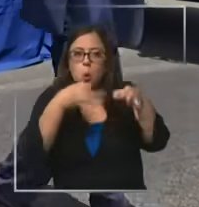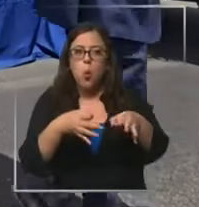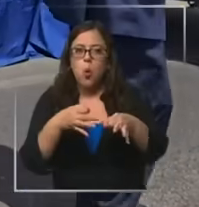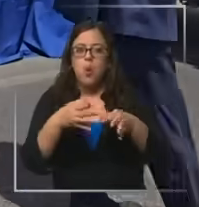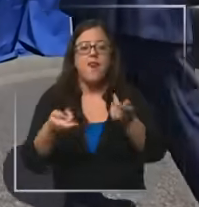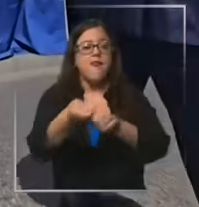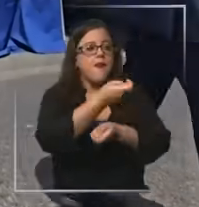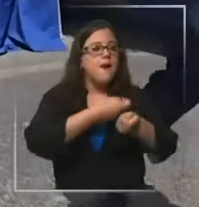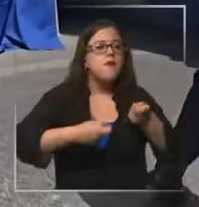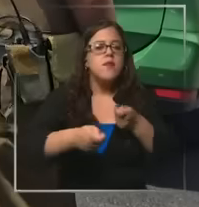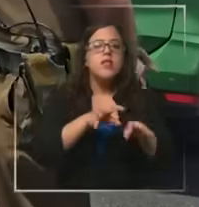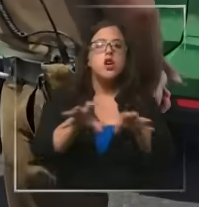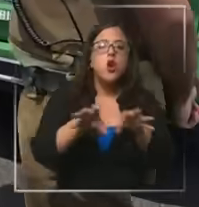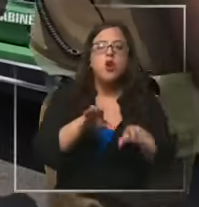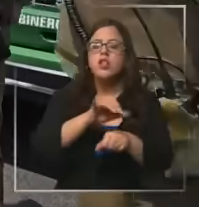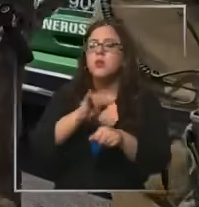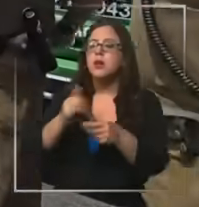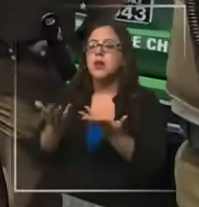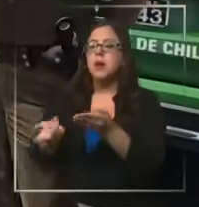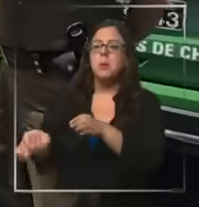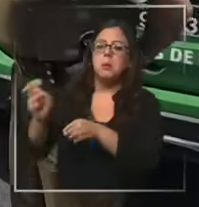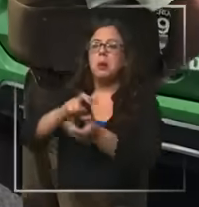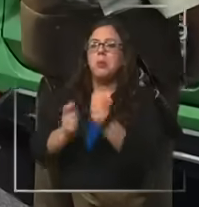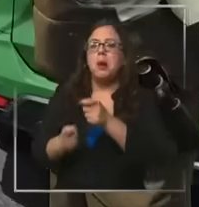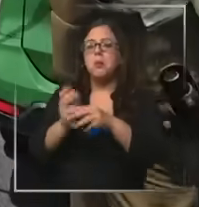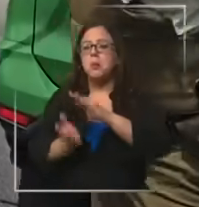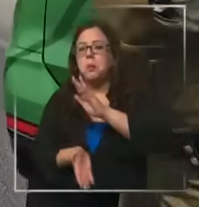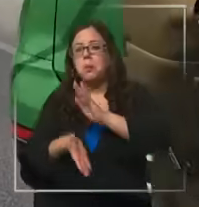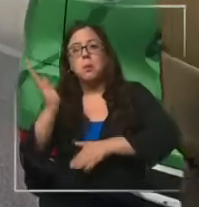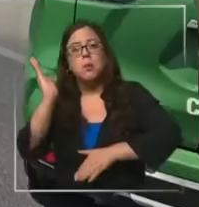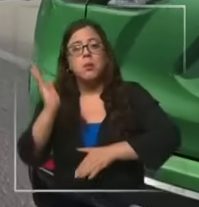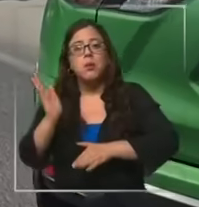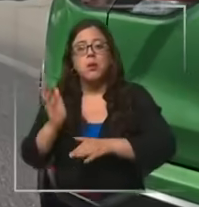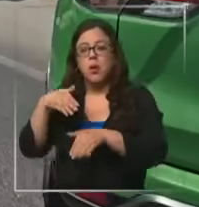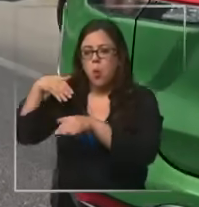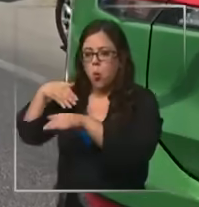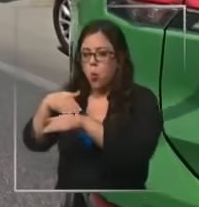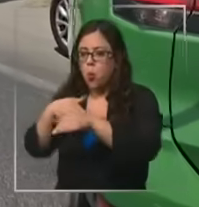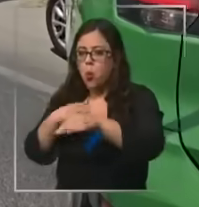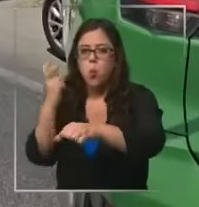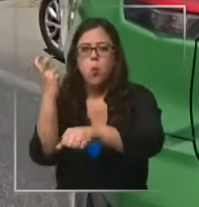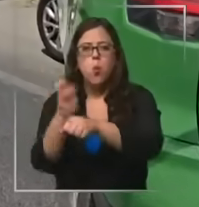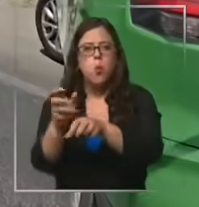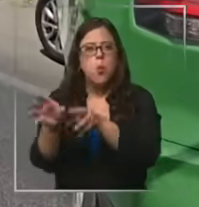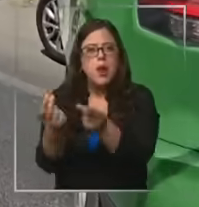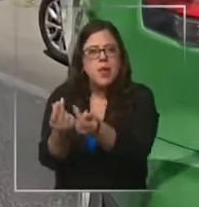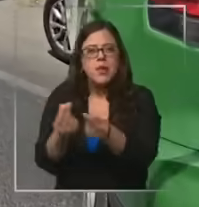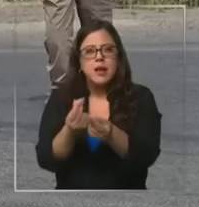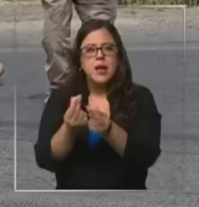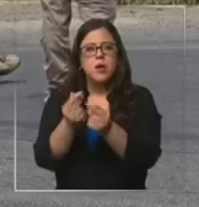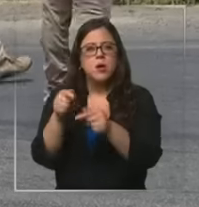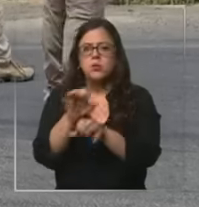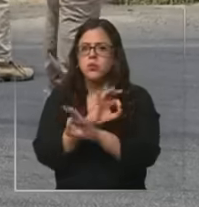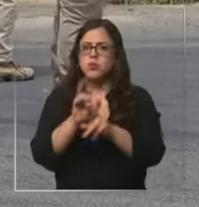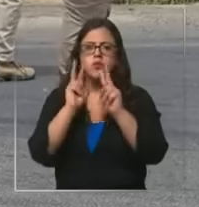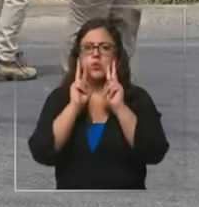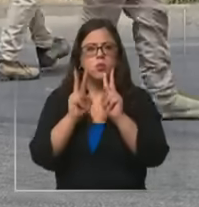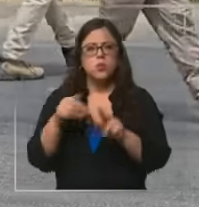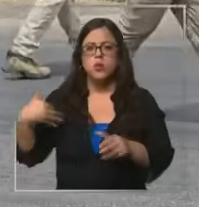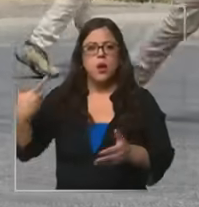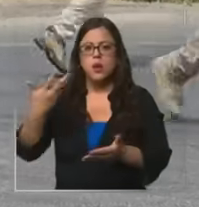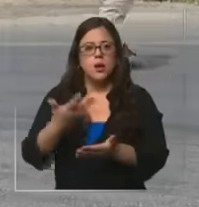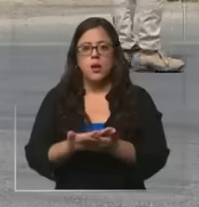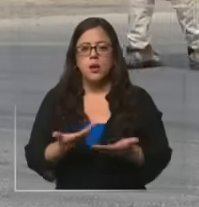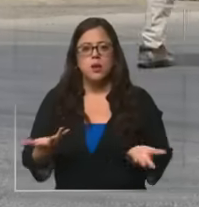venden su mercadería para robarles el dinero que habían obtenido con eso, es algo que no habíamos visto en el último